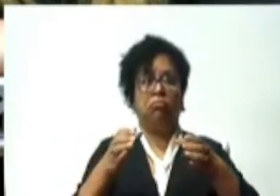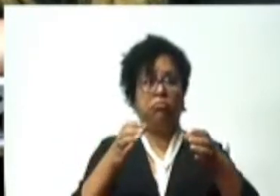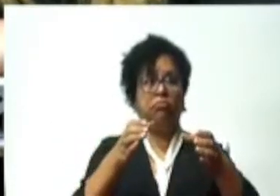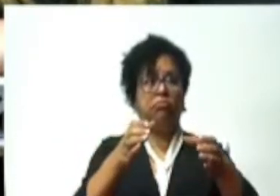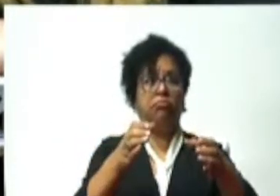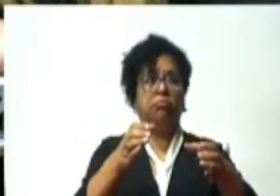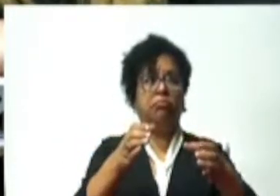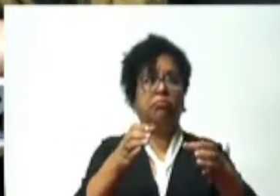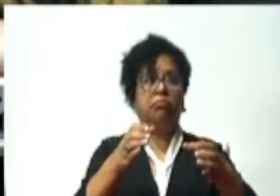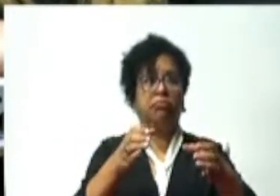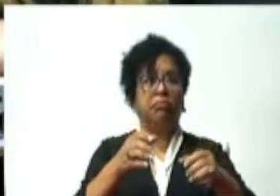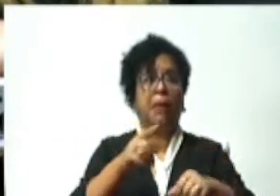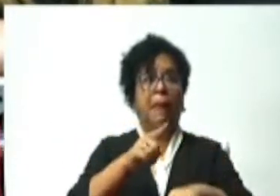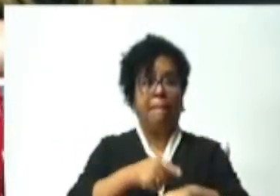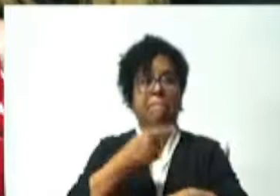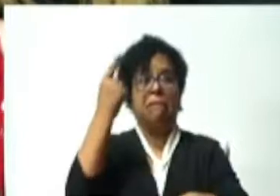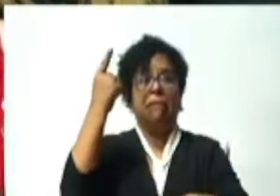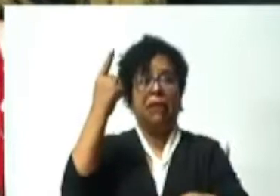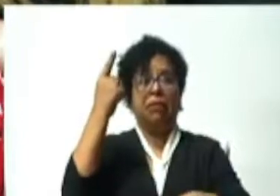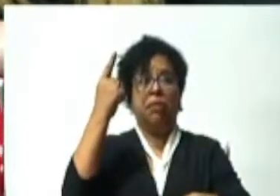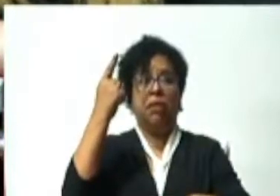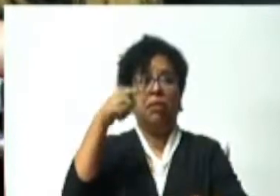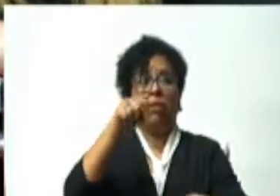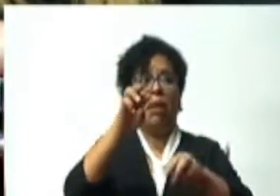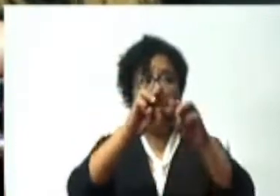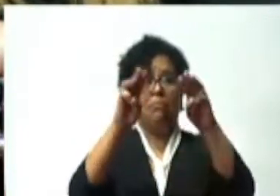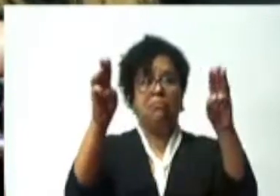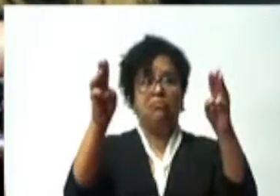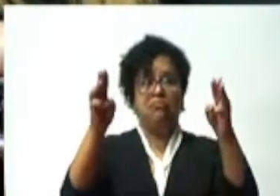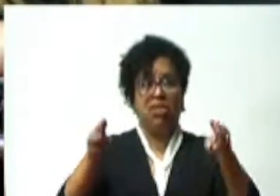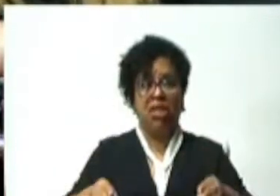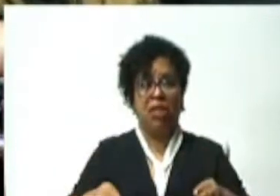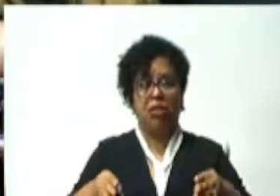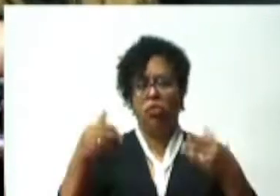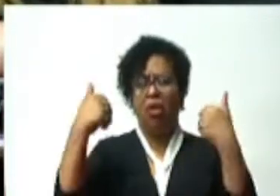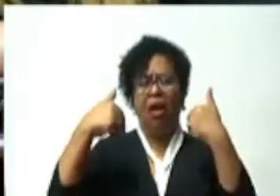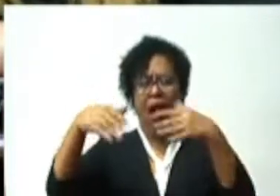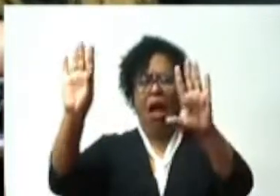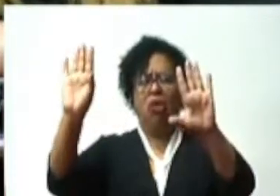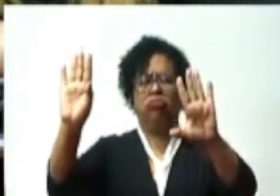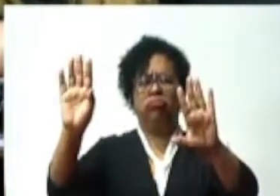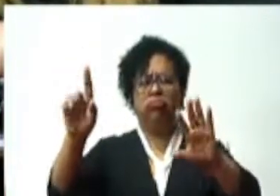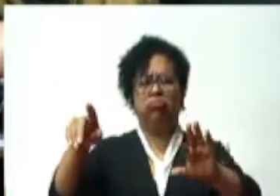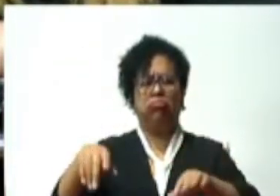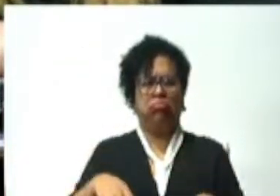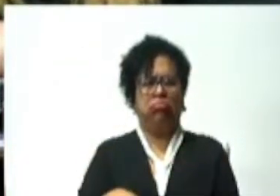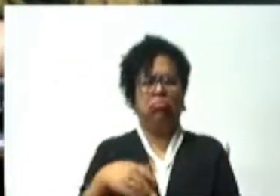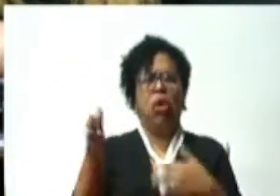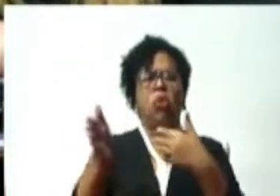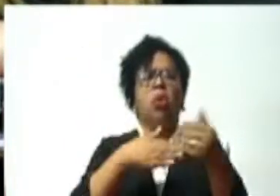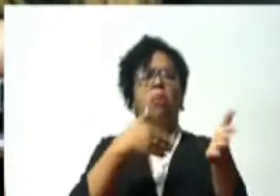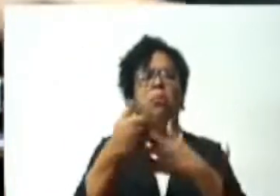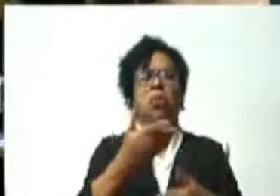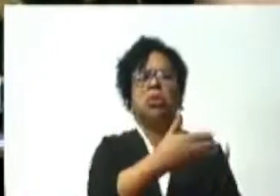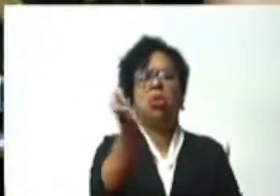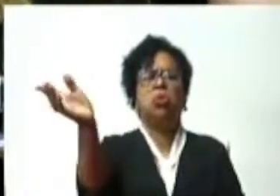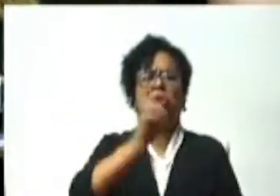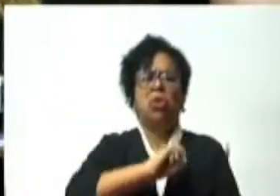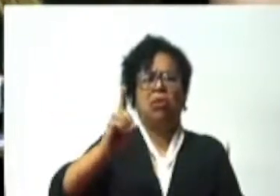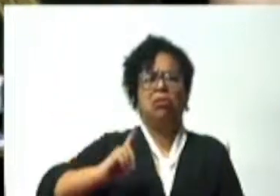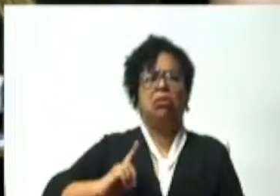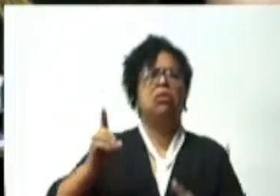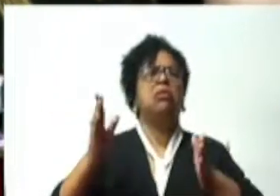pues sálganse de mi oficina, que aquí en la regla la pongo yo, no importa que ustedes sean diputados. Nosotros